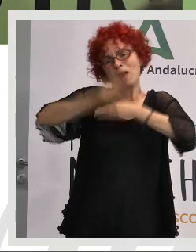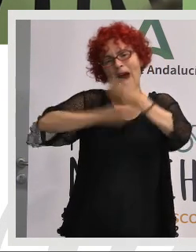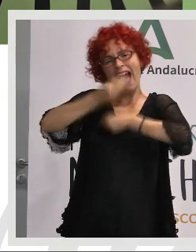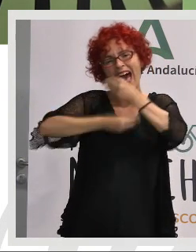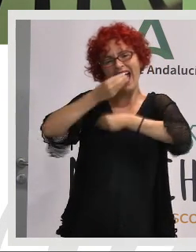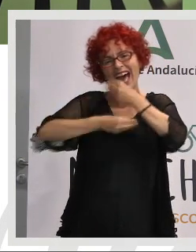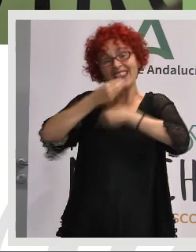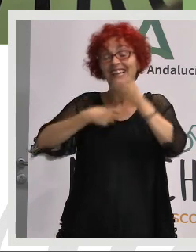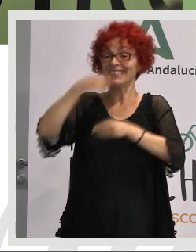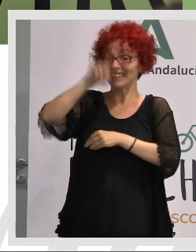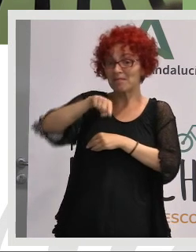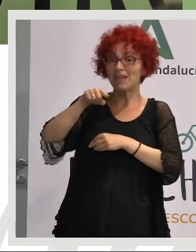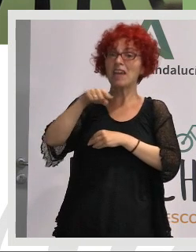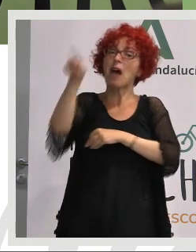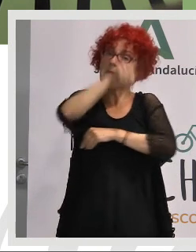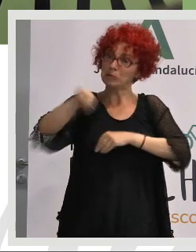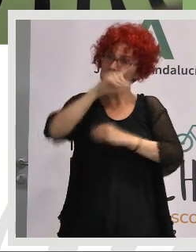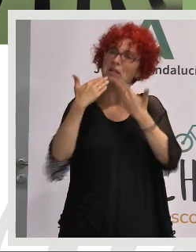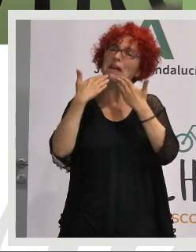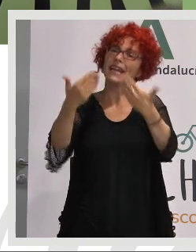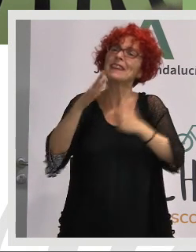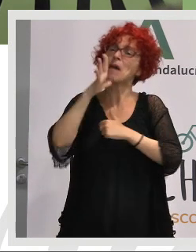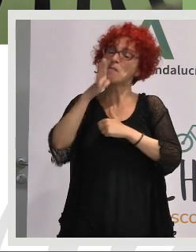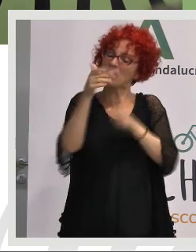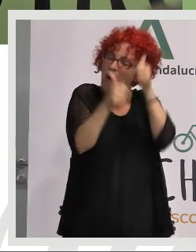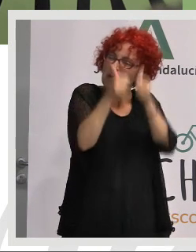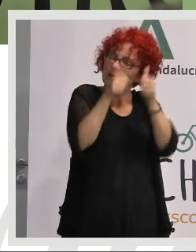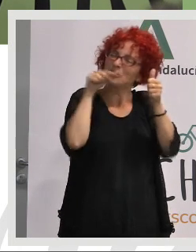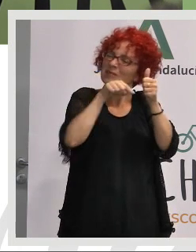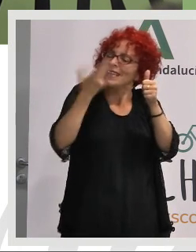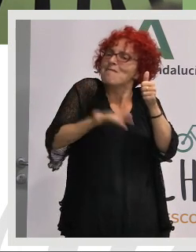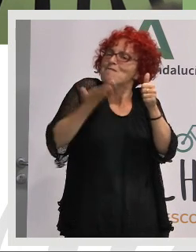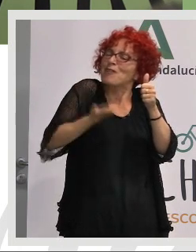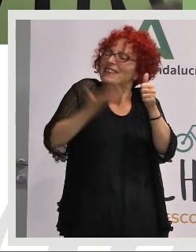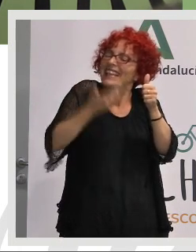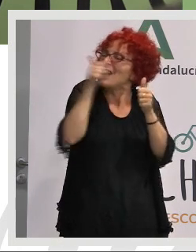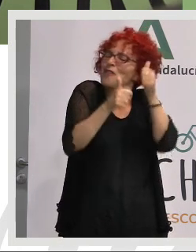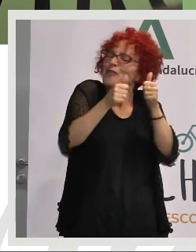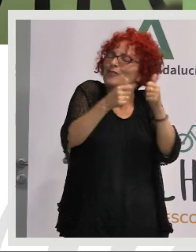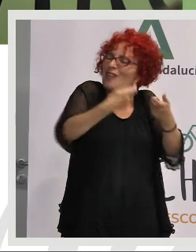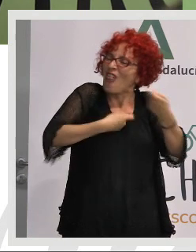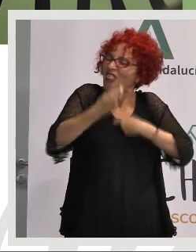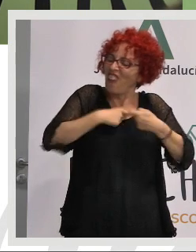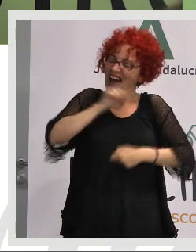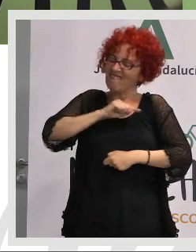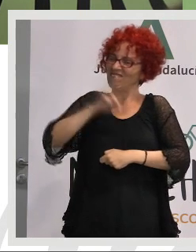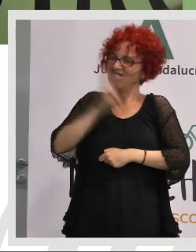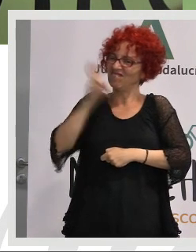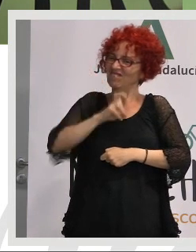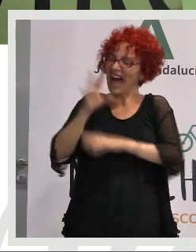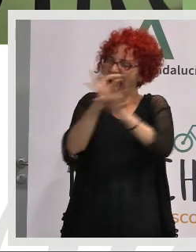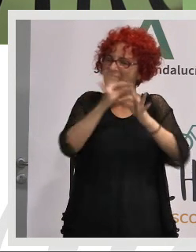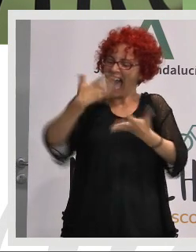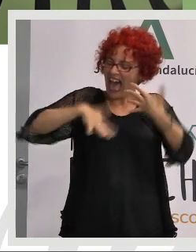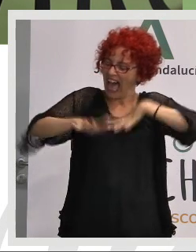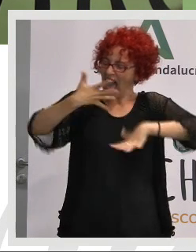a vosotros por hacer realidad este concurso que transmite muchos valores y que sembramos en